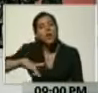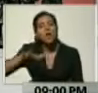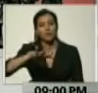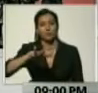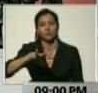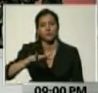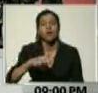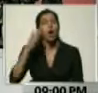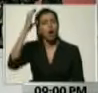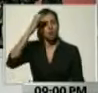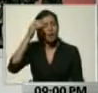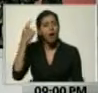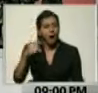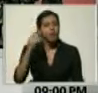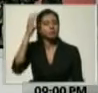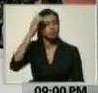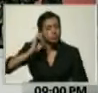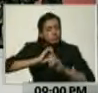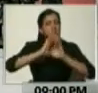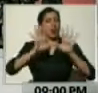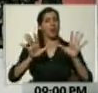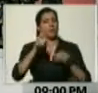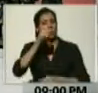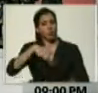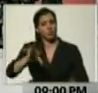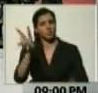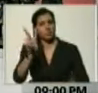gran conciencia,